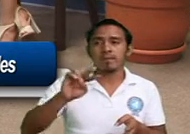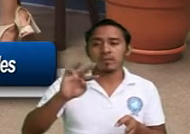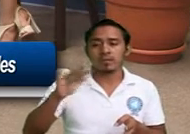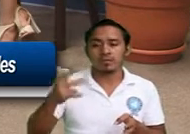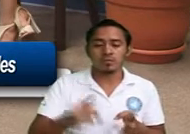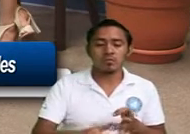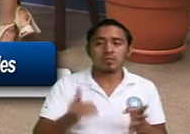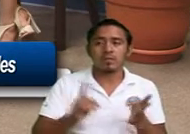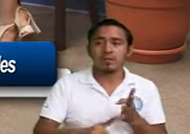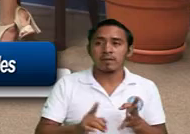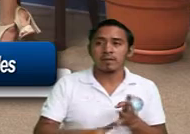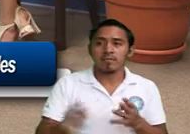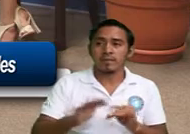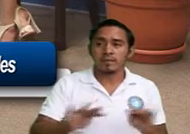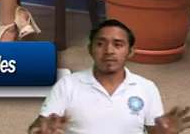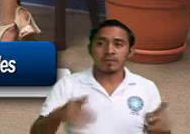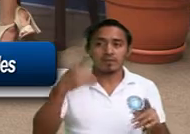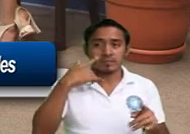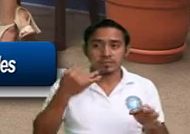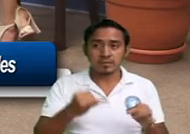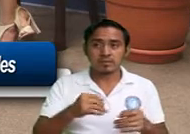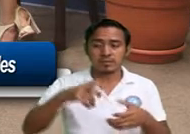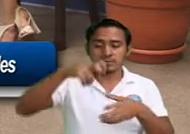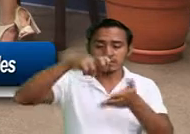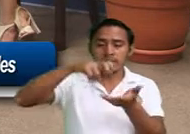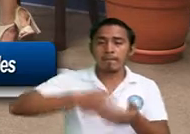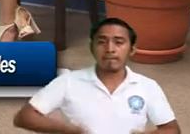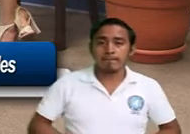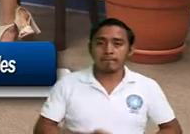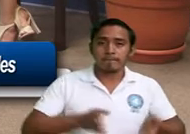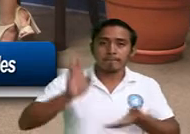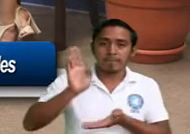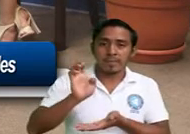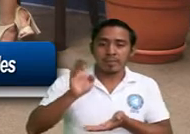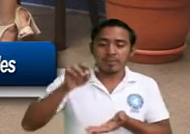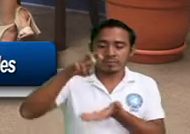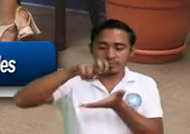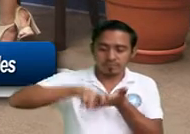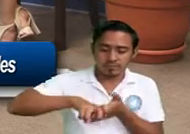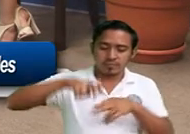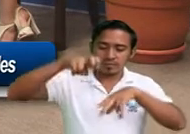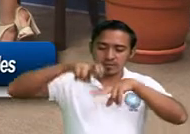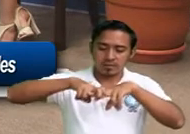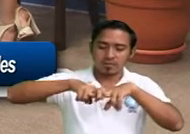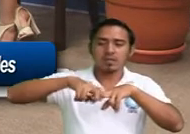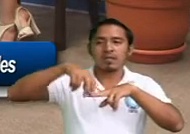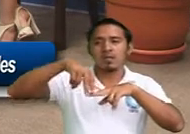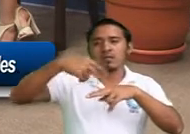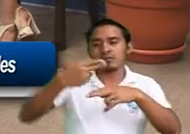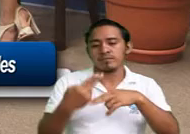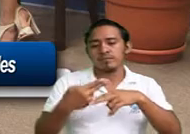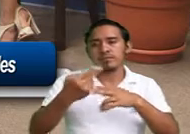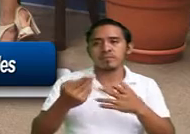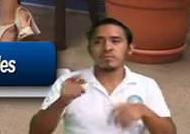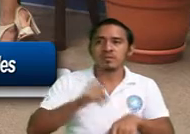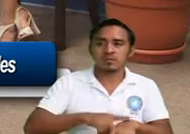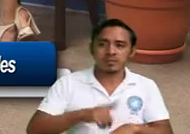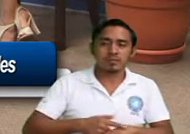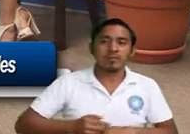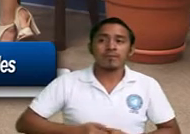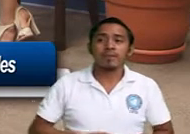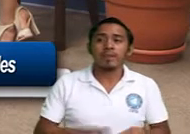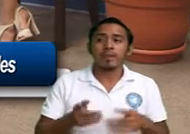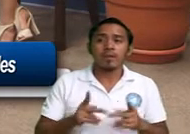32, y luego al final para ver si está sentadito, si está cruzado, para ver cómo está la placenta y en qué momento va a parir. Pero cuando